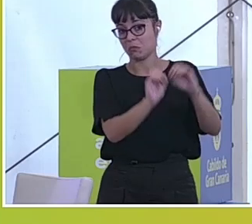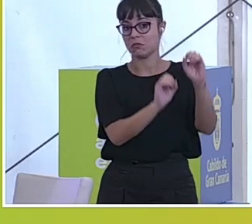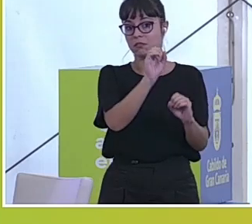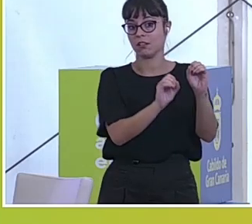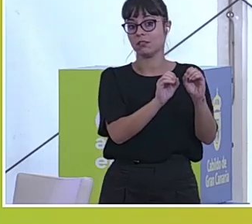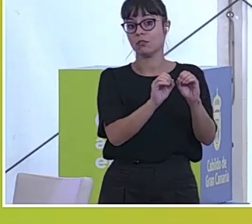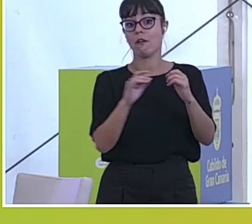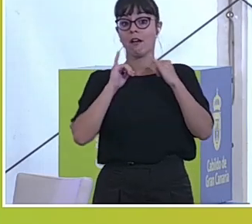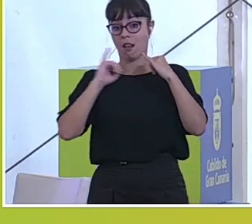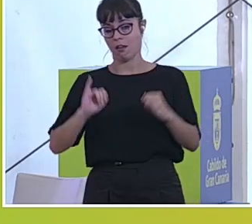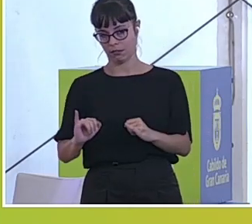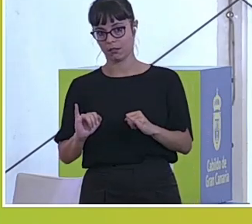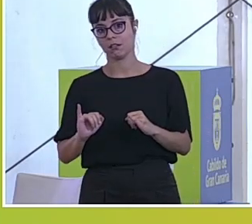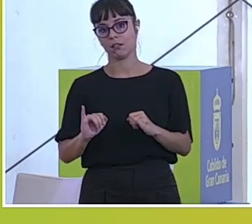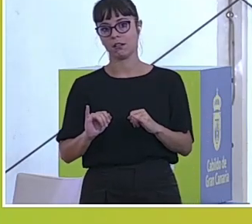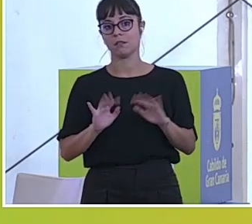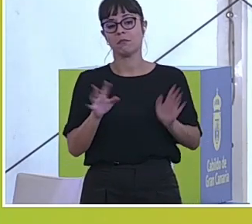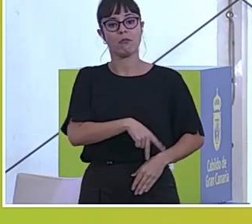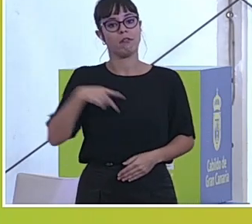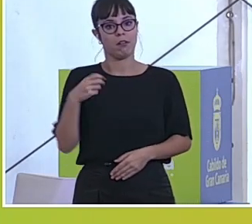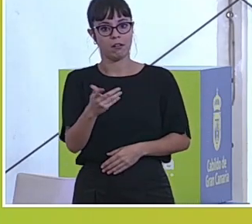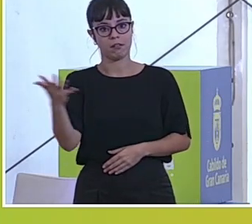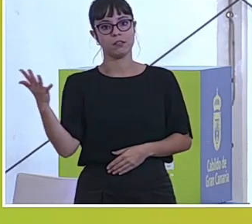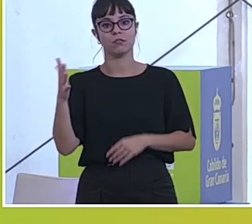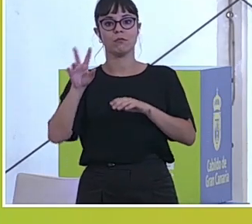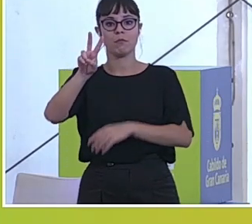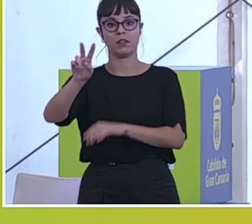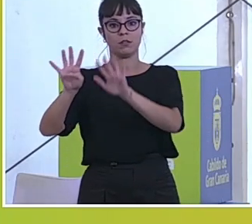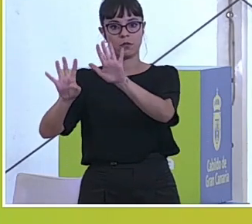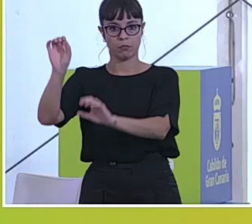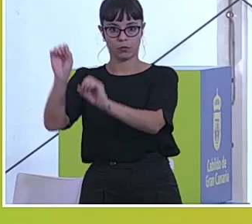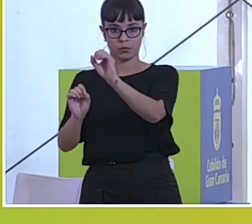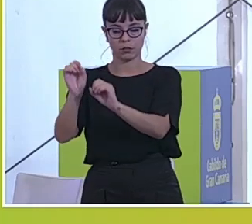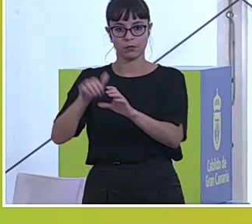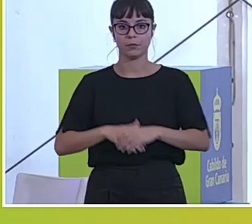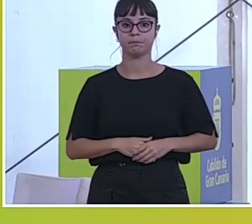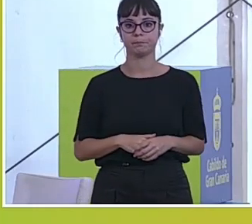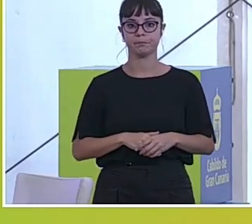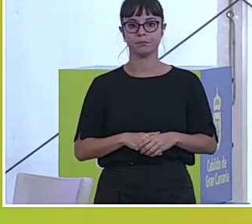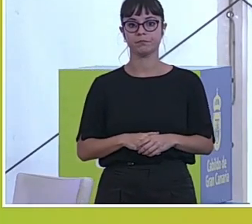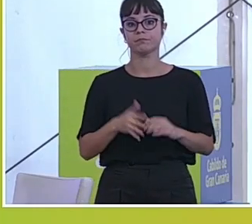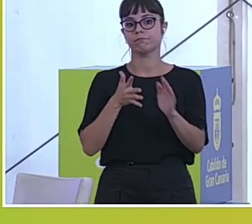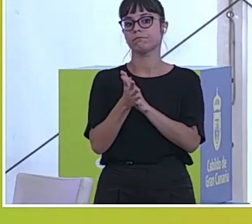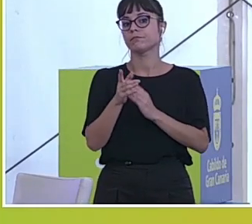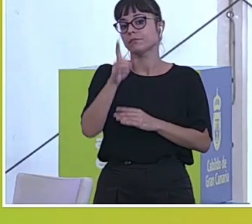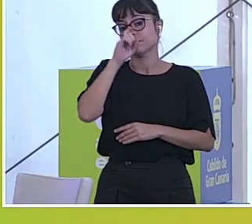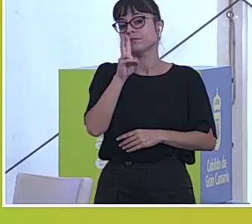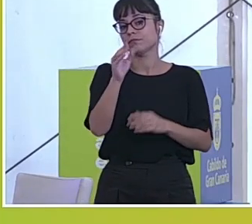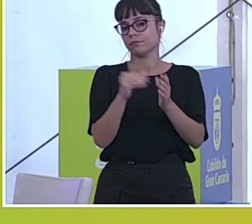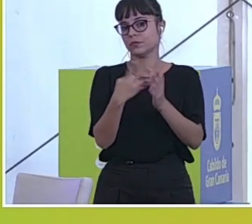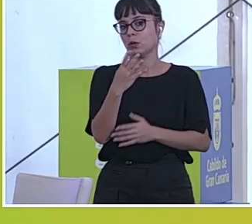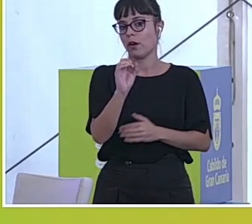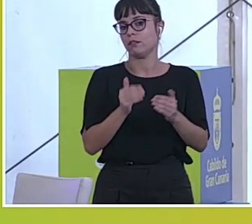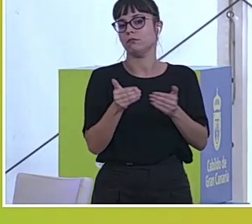la demanda, o sea, la demanda global, estaríamos en el 29%. Todavía nos faltaría camino para llegar al año 2040, para que se hagan una idea,